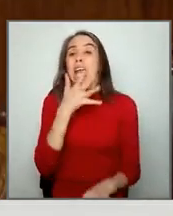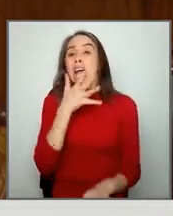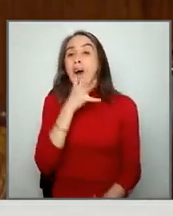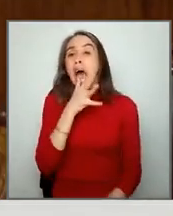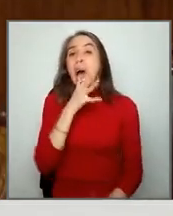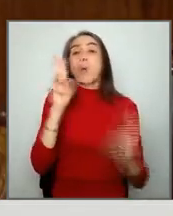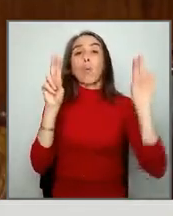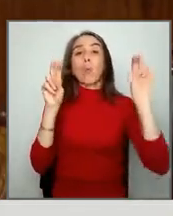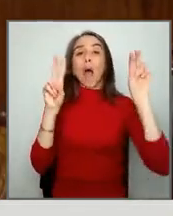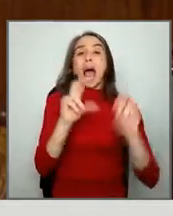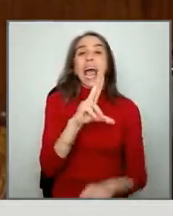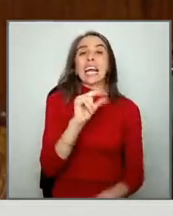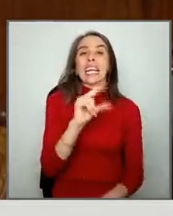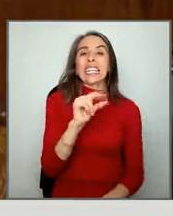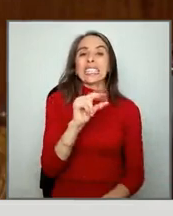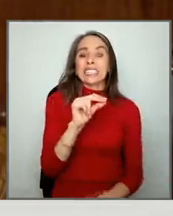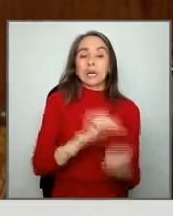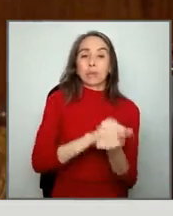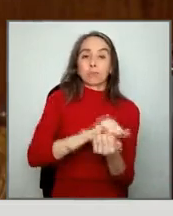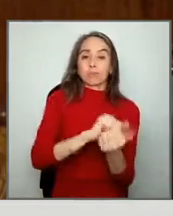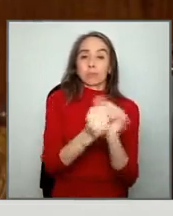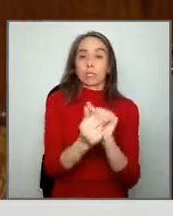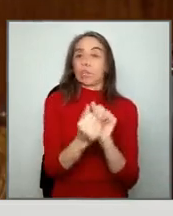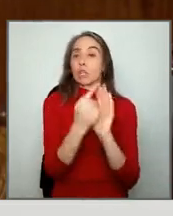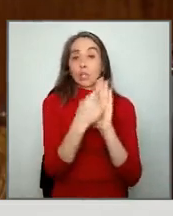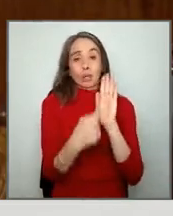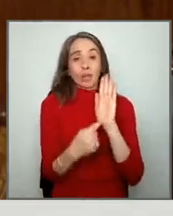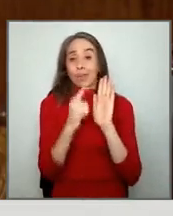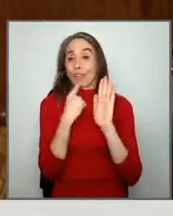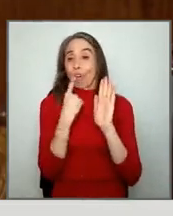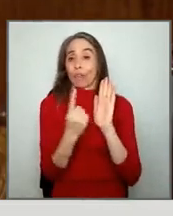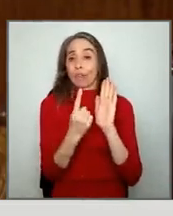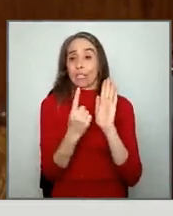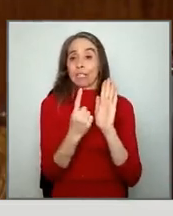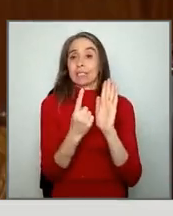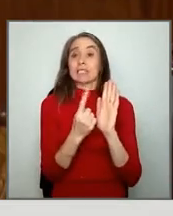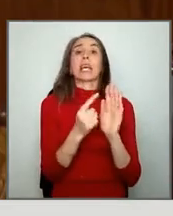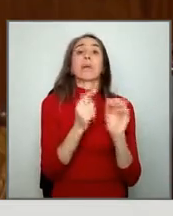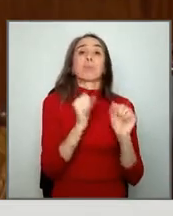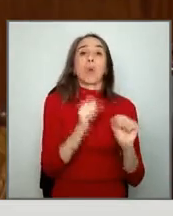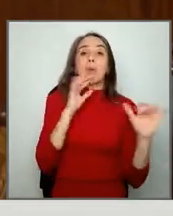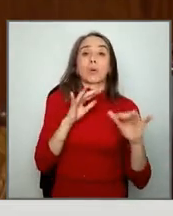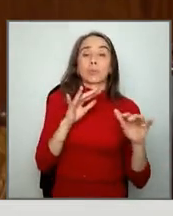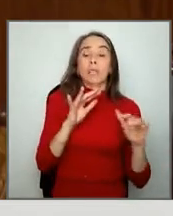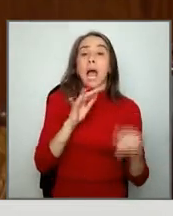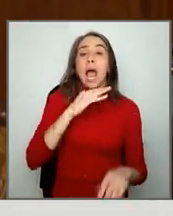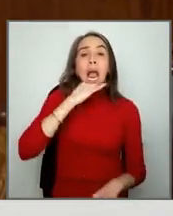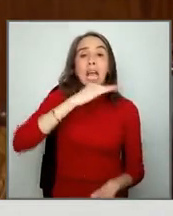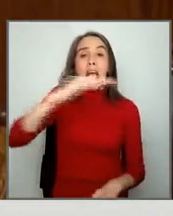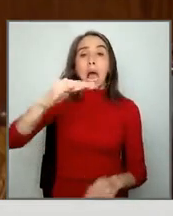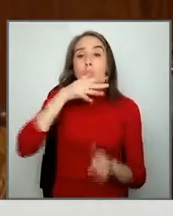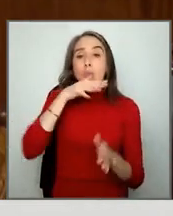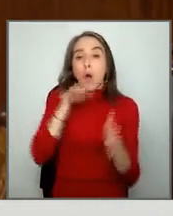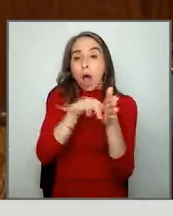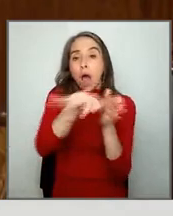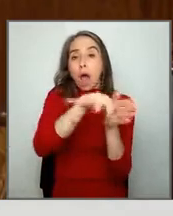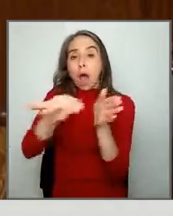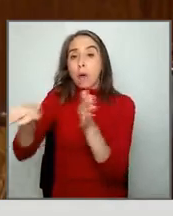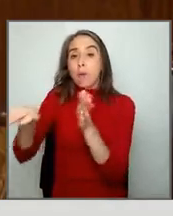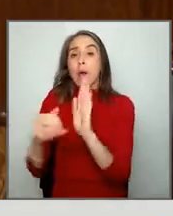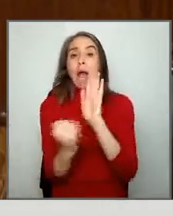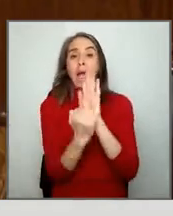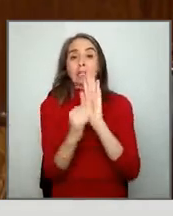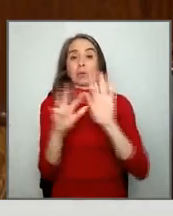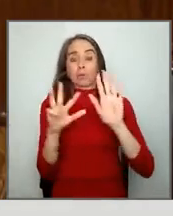sin embargo no menciona entre dichos destinos el riego agrícola por otro lado el artículo 9 que contiene un listado